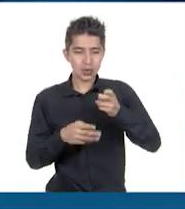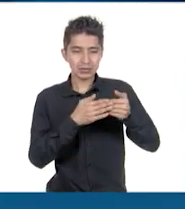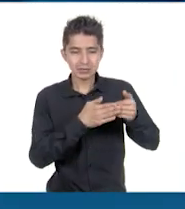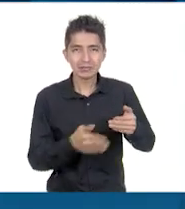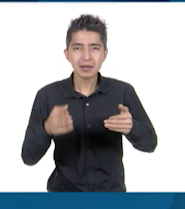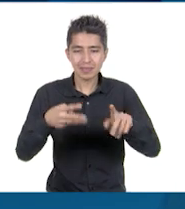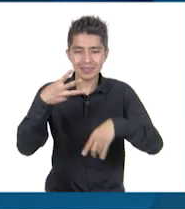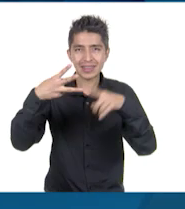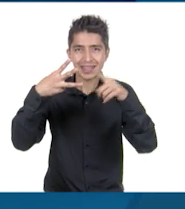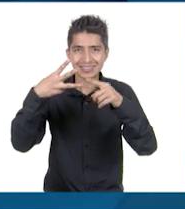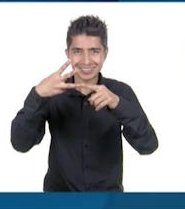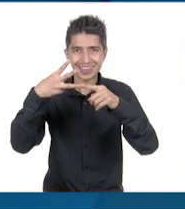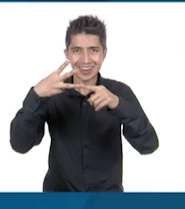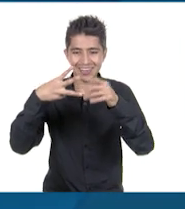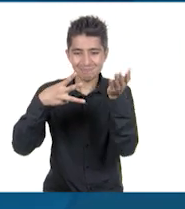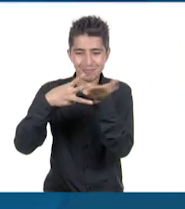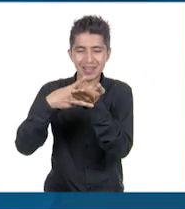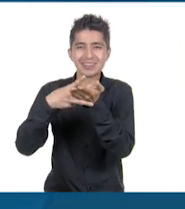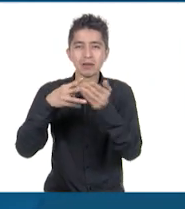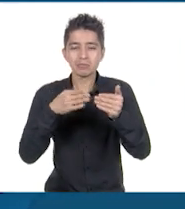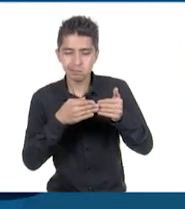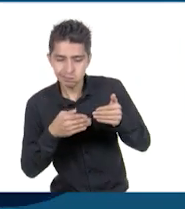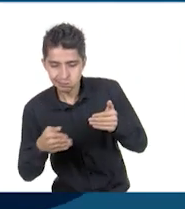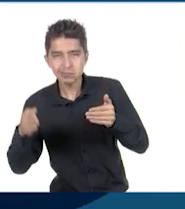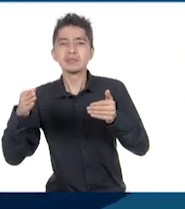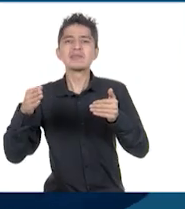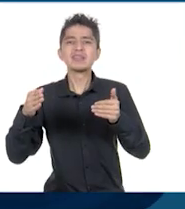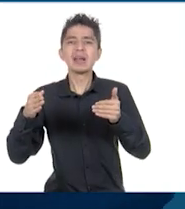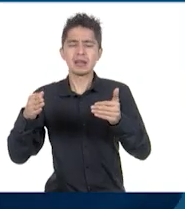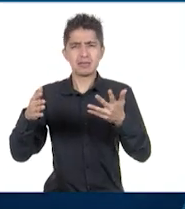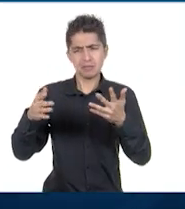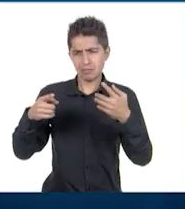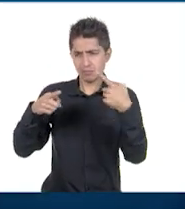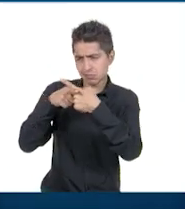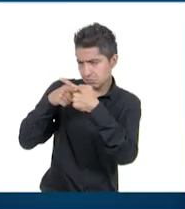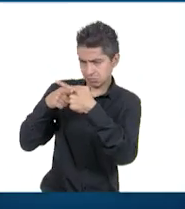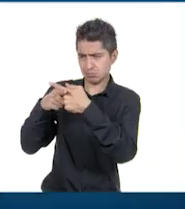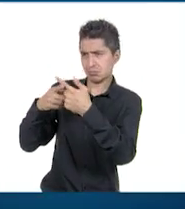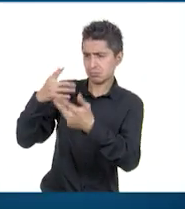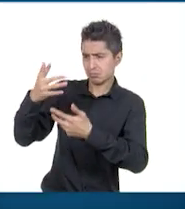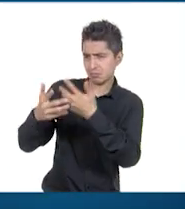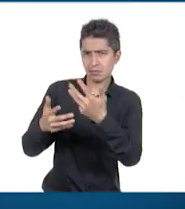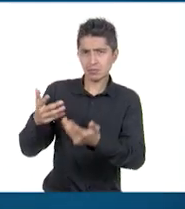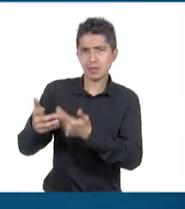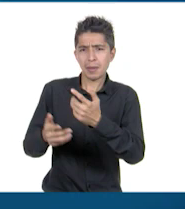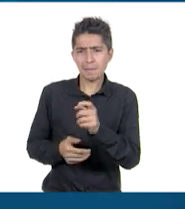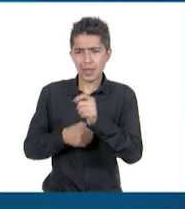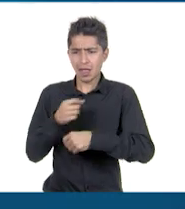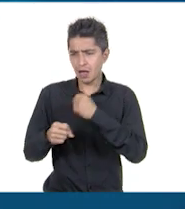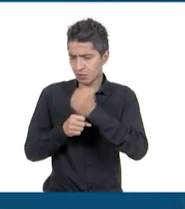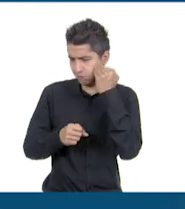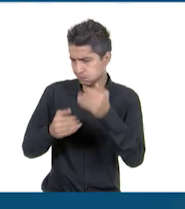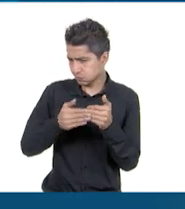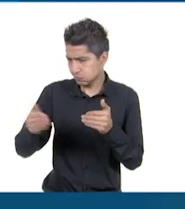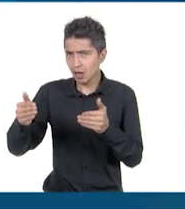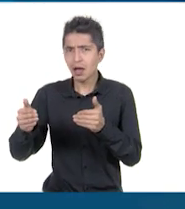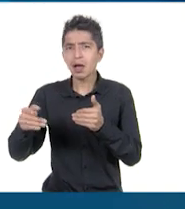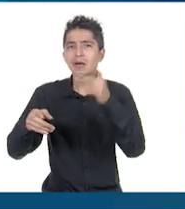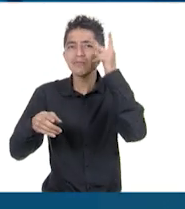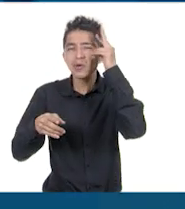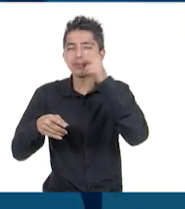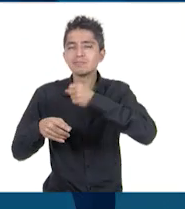del porfiriato. En esta se hicieron visibles las contradicciones generadas a lo largo de 2 décadas. Porfirio Díaz